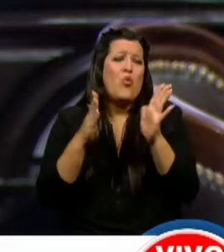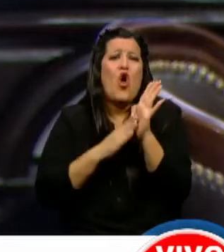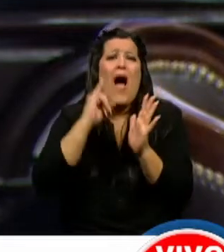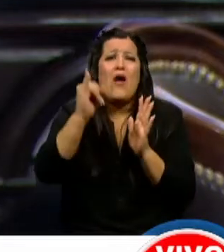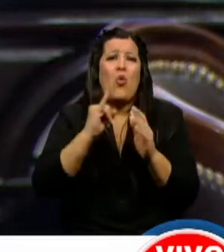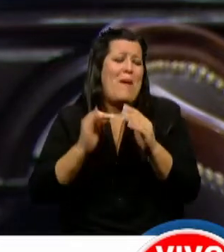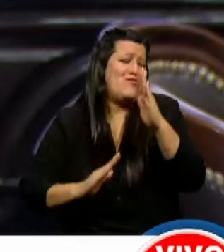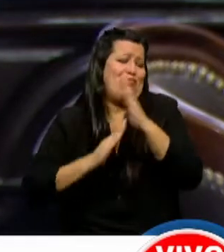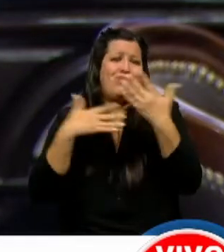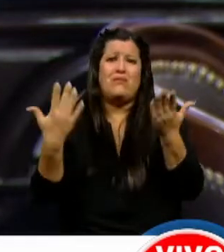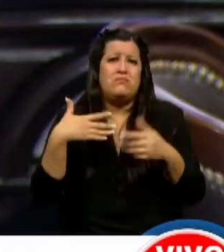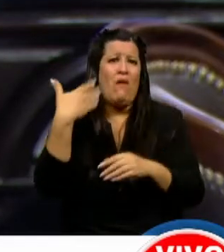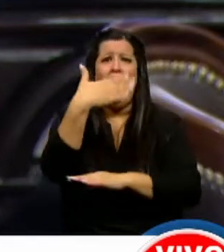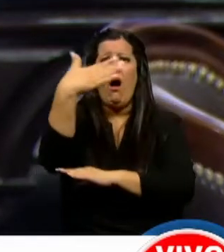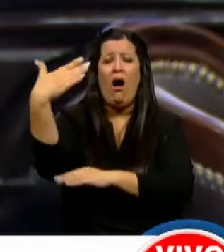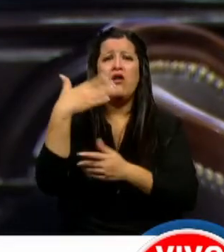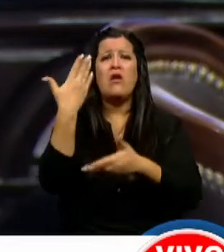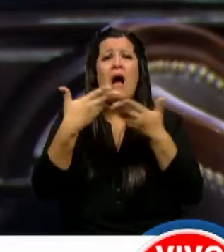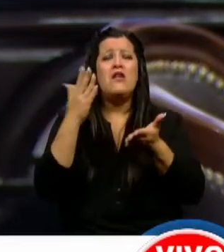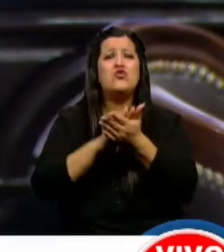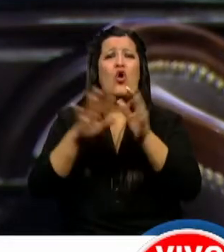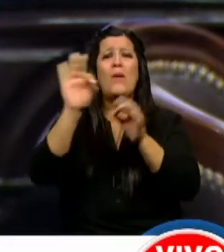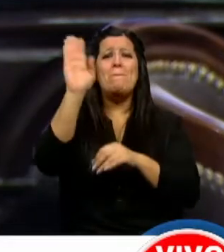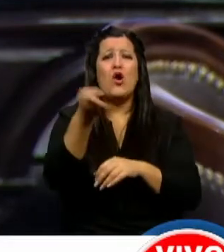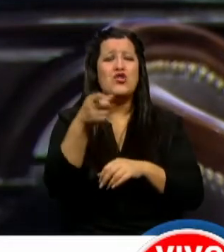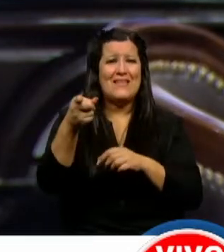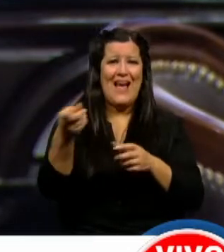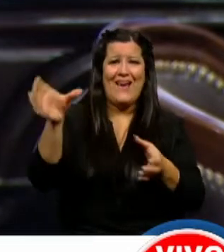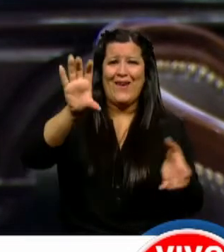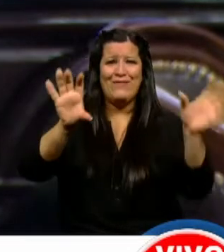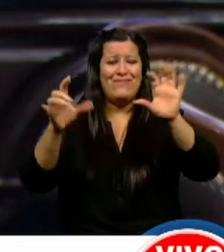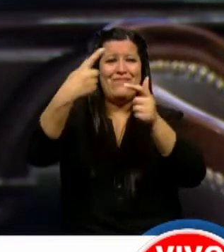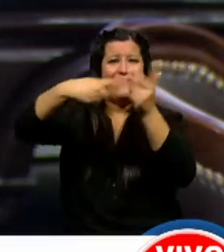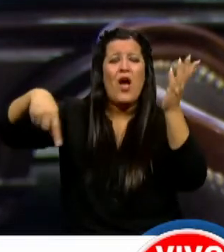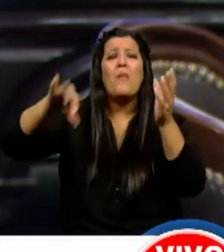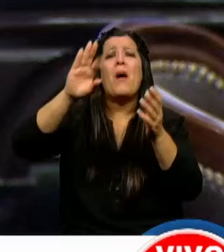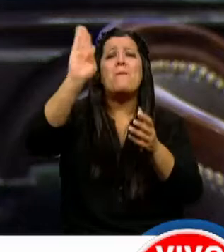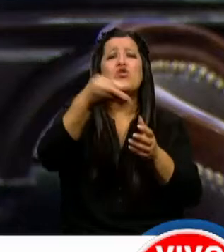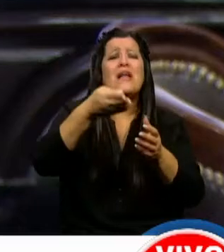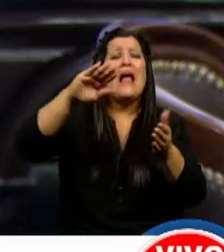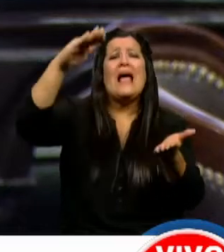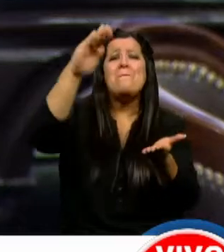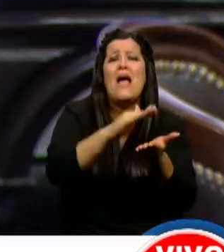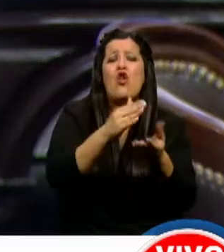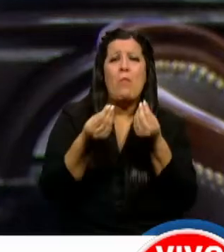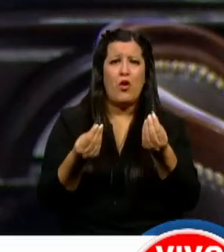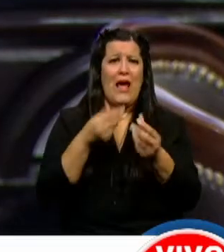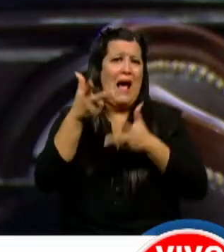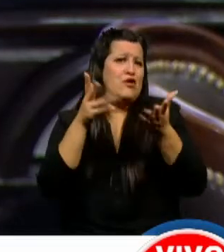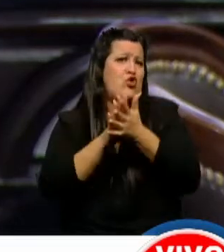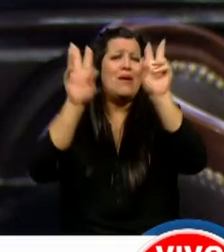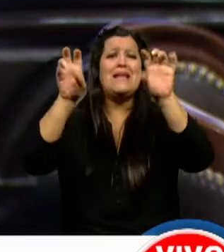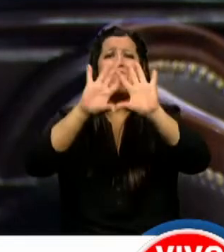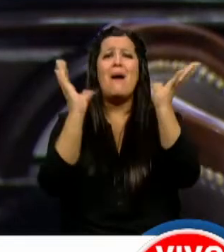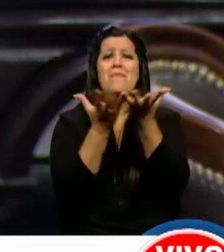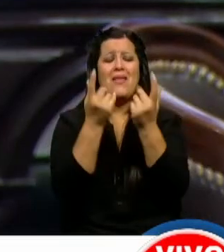y se ha escuchado hasta el cansancio, tiene que ver con el porcentaje de corte. ¿Y por qué bajar el corte? No tiene que ver solamente con lo ambiental, a lo que me voy